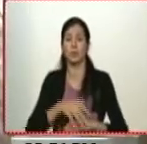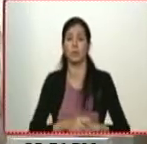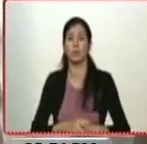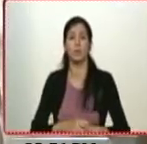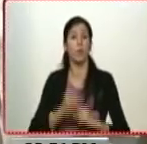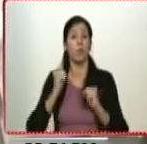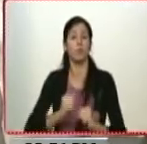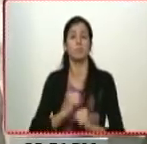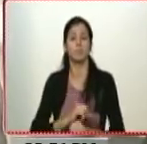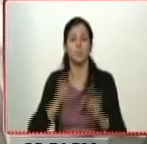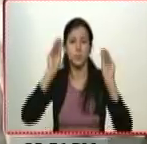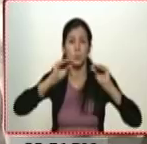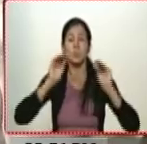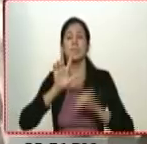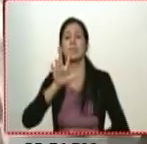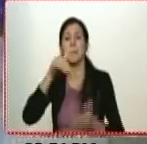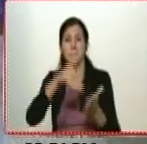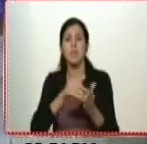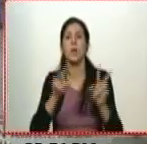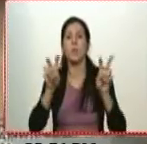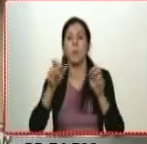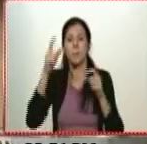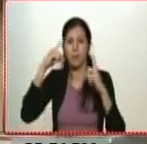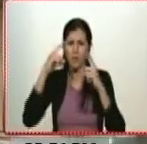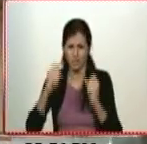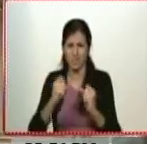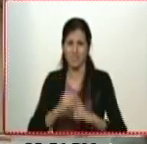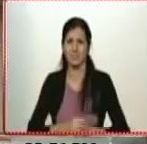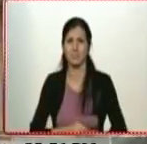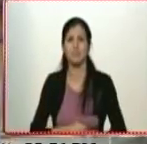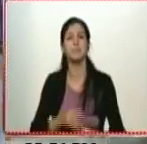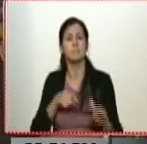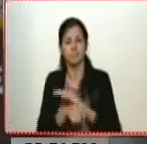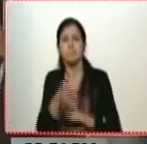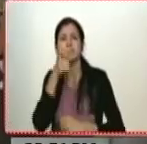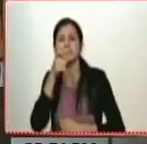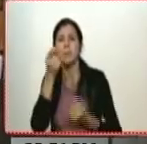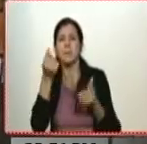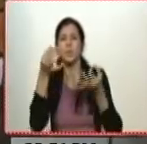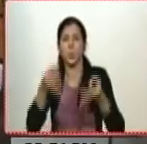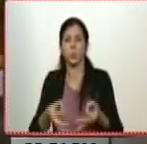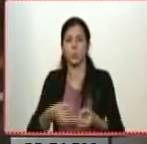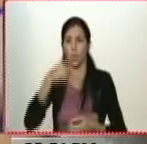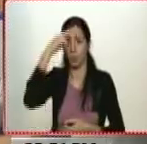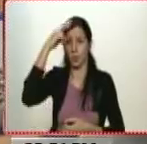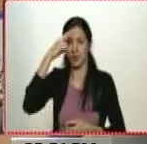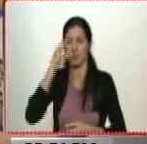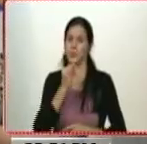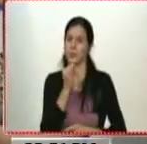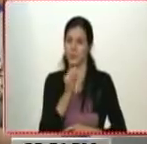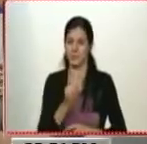con la capacitación de 3.000 nuevos fiscales que velarán por los precios justos. Ronald Moreno, La Noticia.